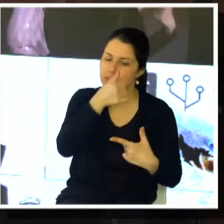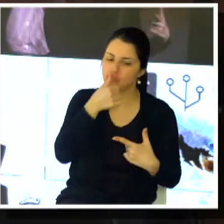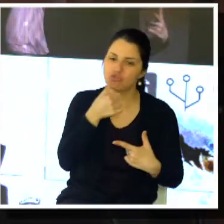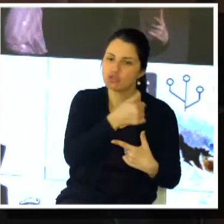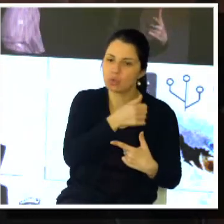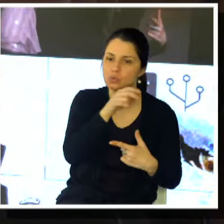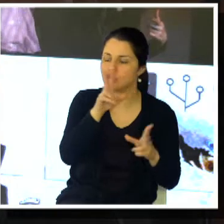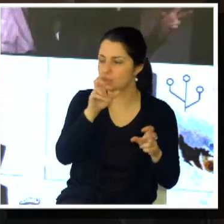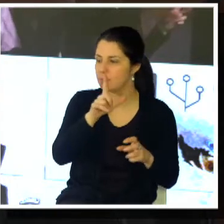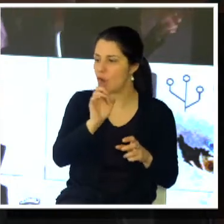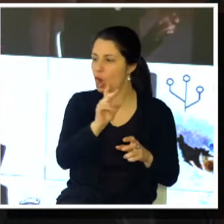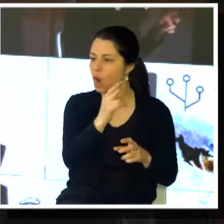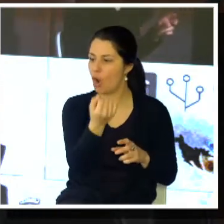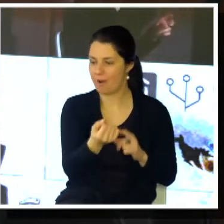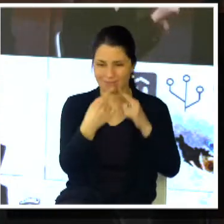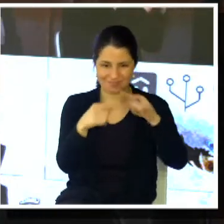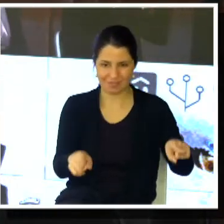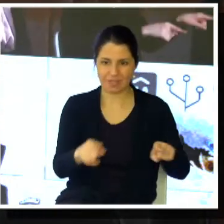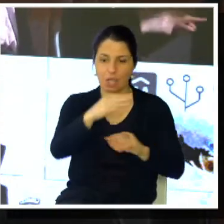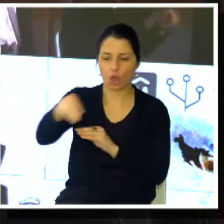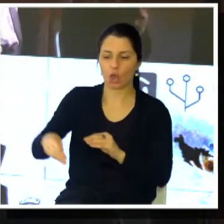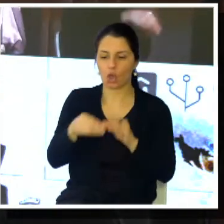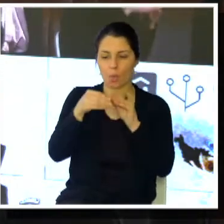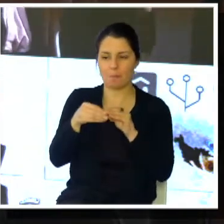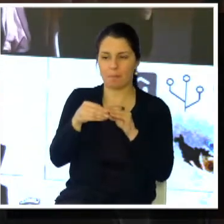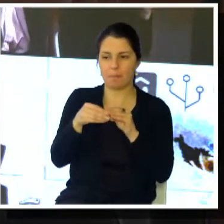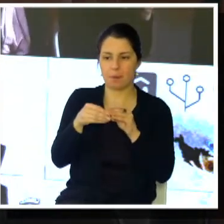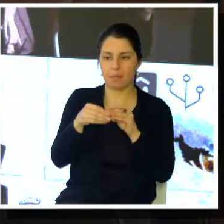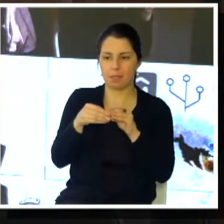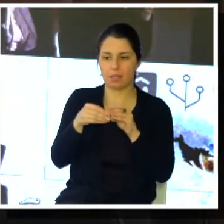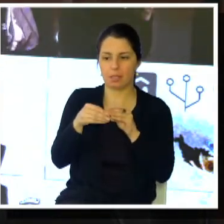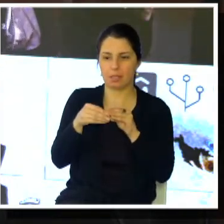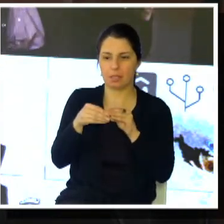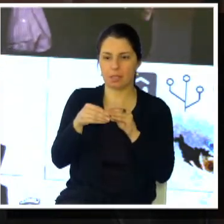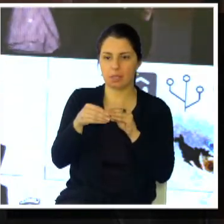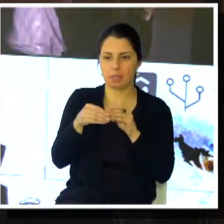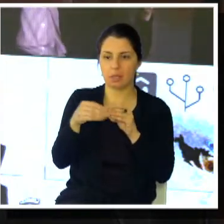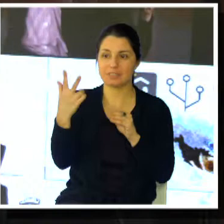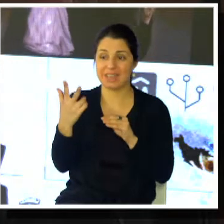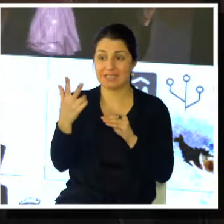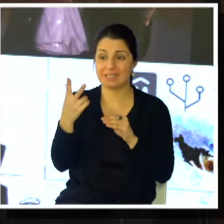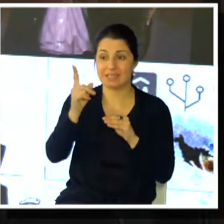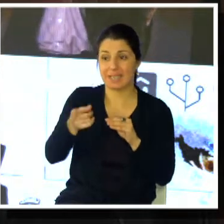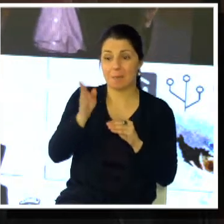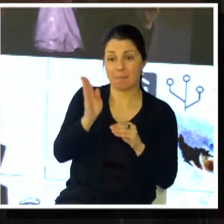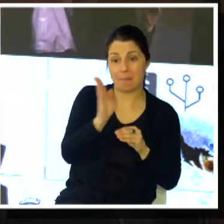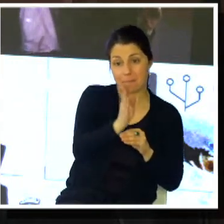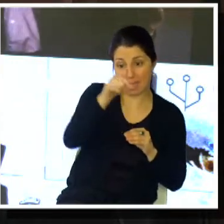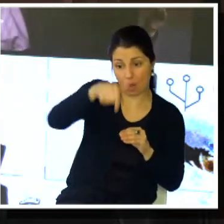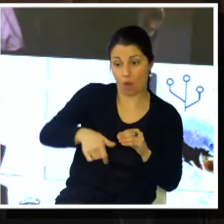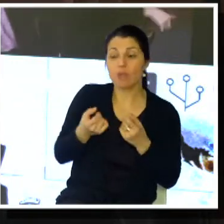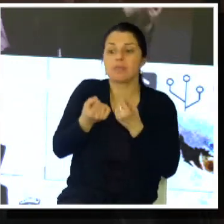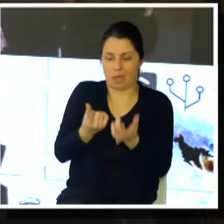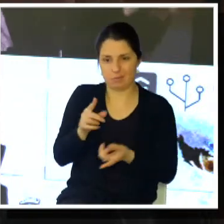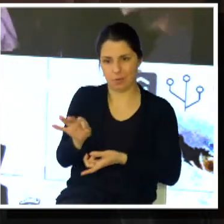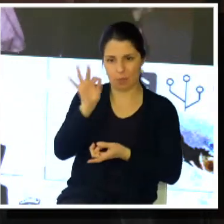tipo LoRa y demás, que complementan de alguna manera lo que 3GPP hoy da como opciones.